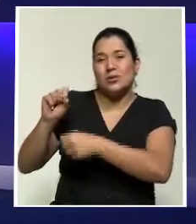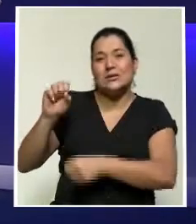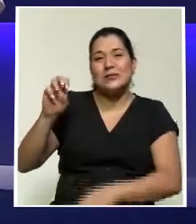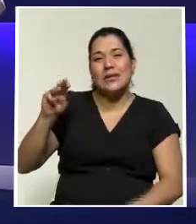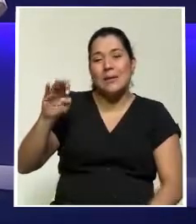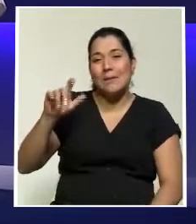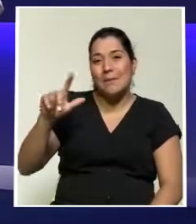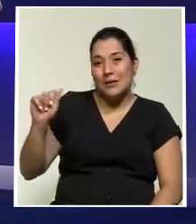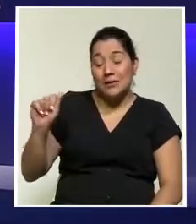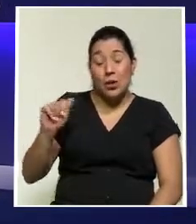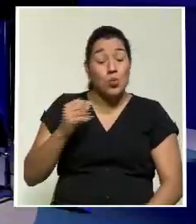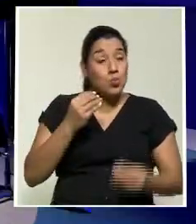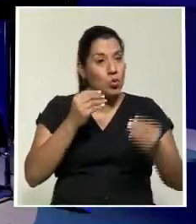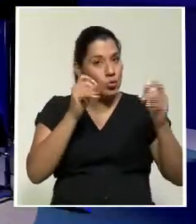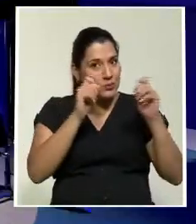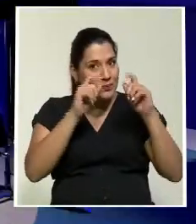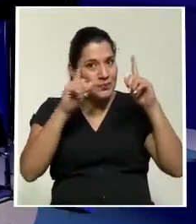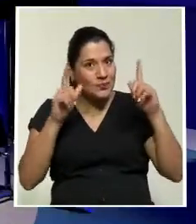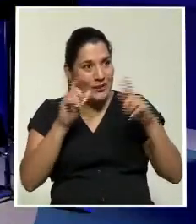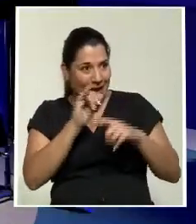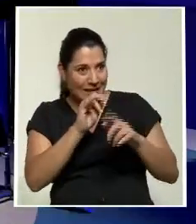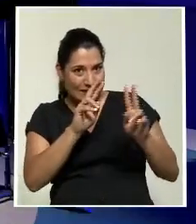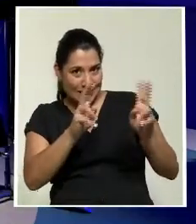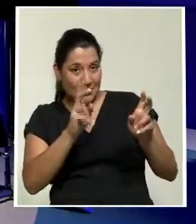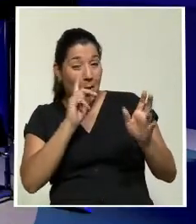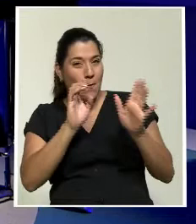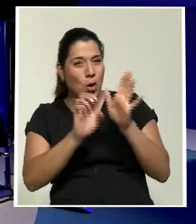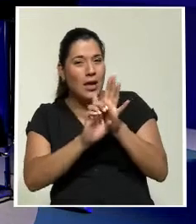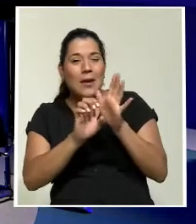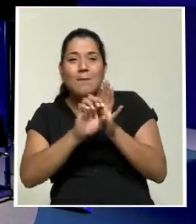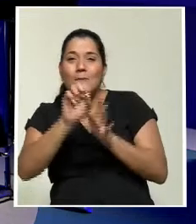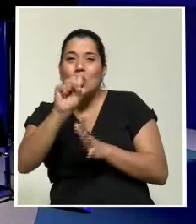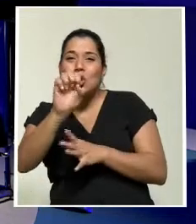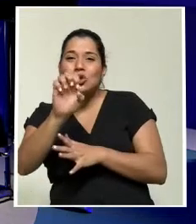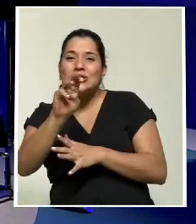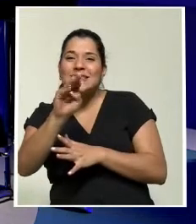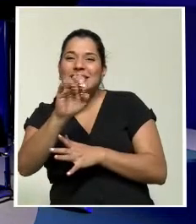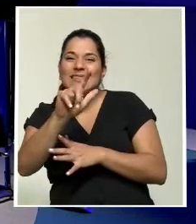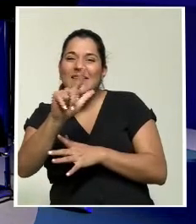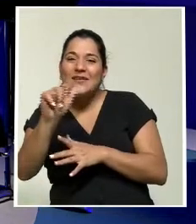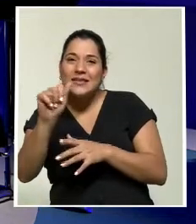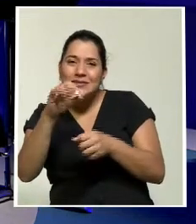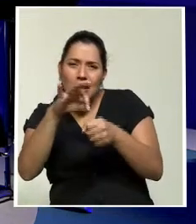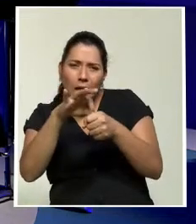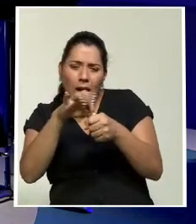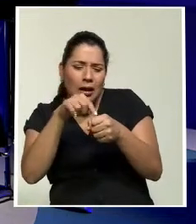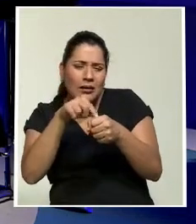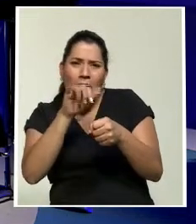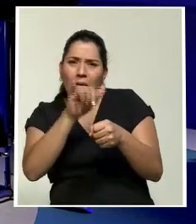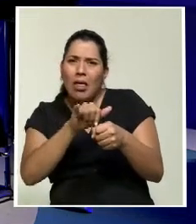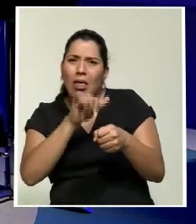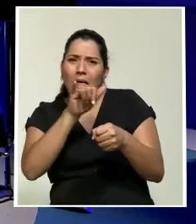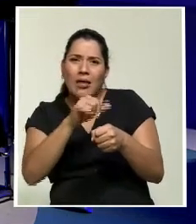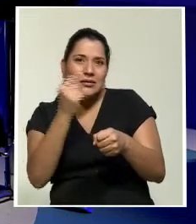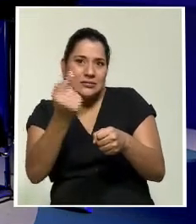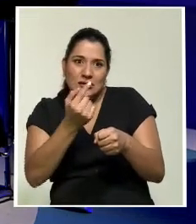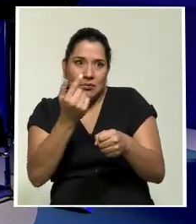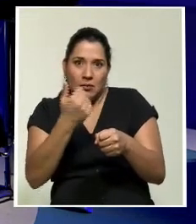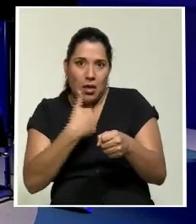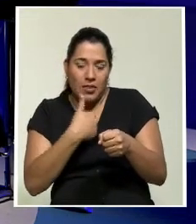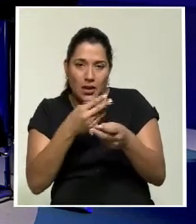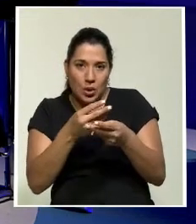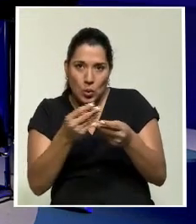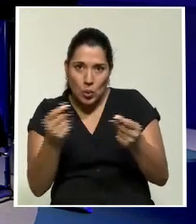humanidad. Es impresionante que ese tema, por ejemplo, las semillas, que es algo que siempre ha estado, ahí están en la tierra.